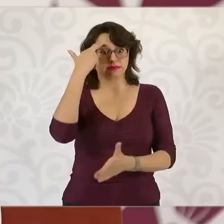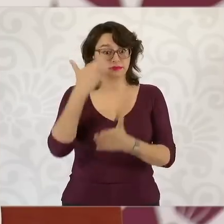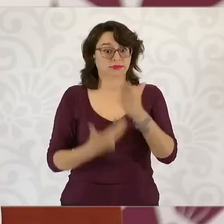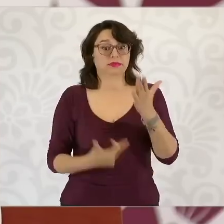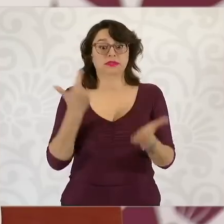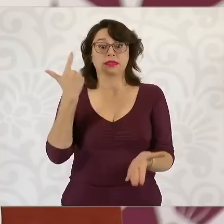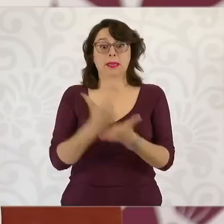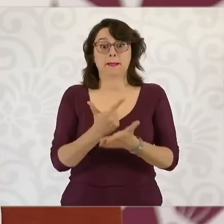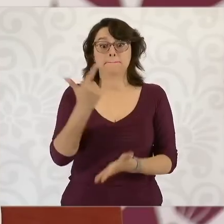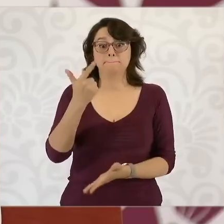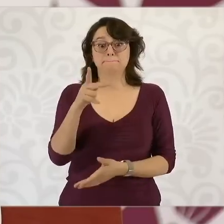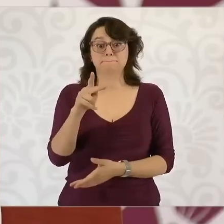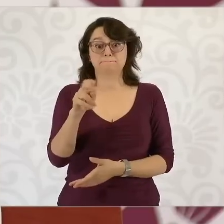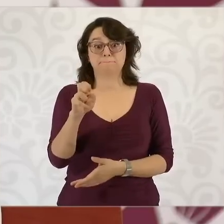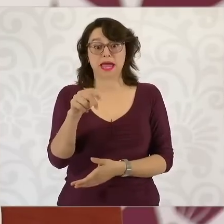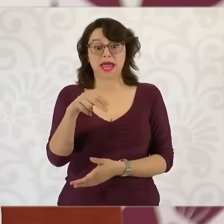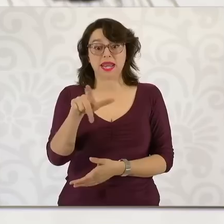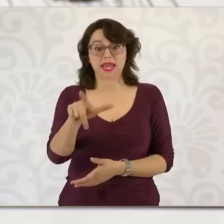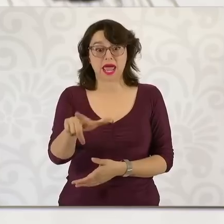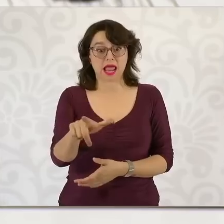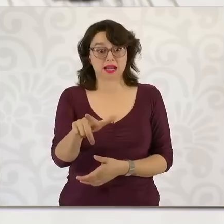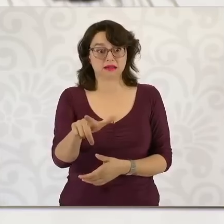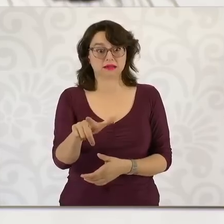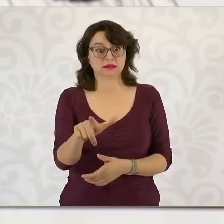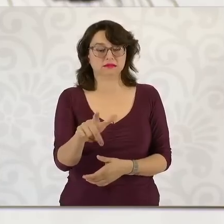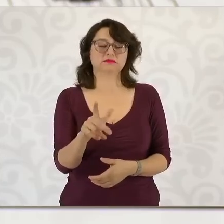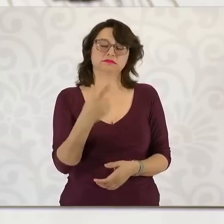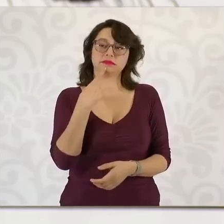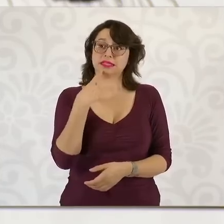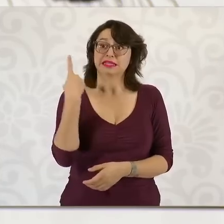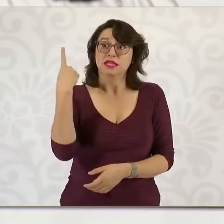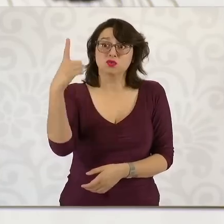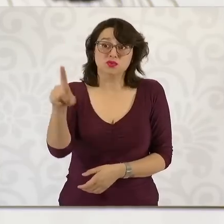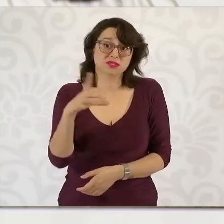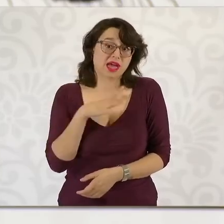un juez, no hay impunidad y se presenta la denuncia